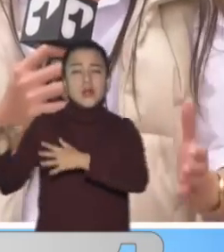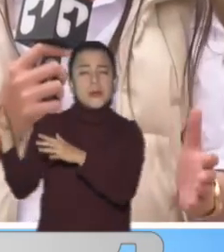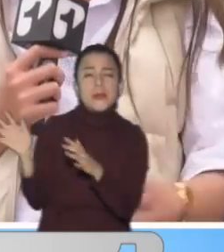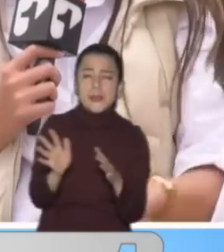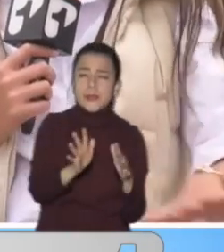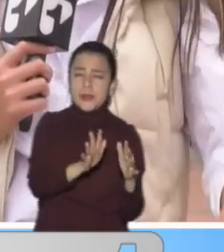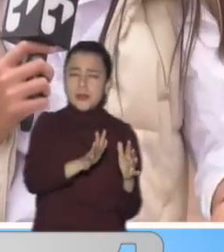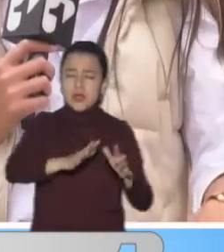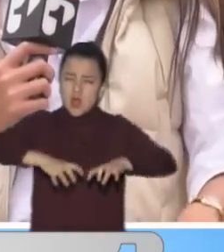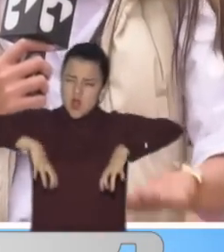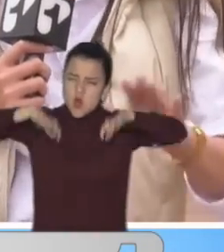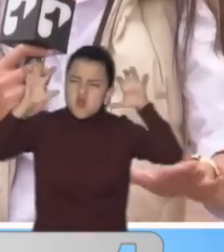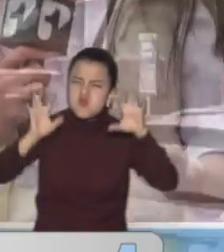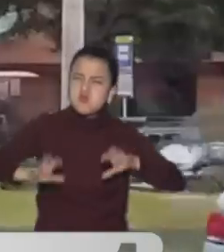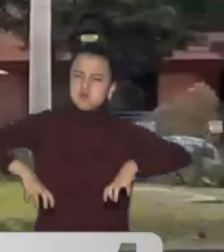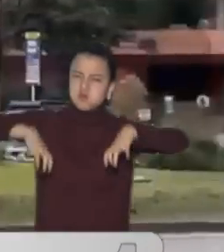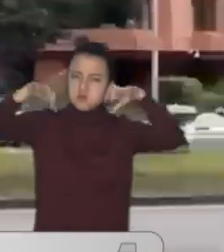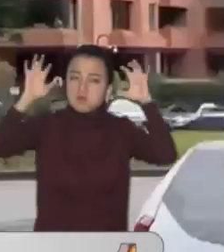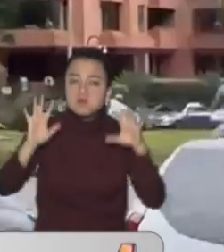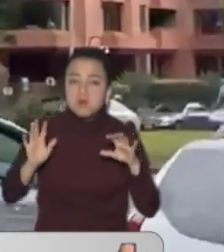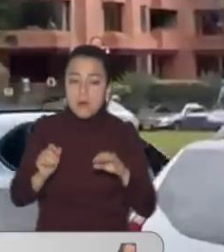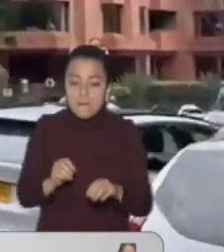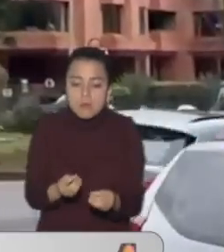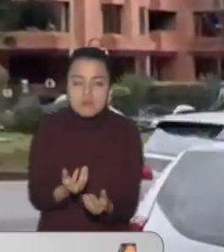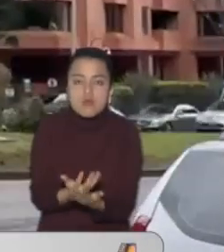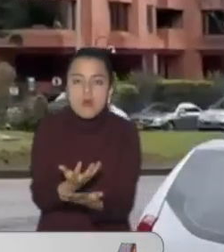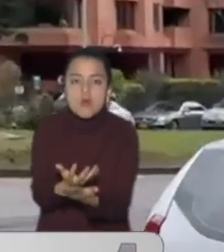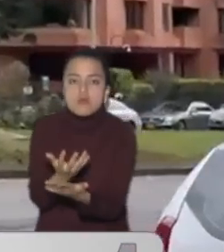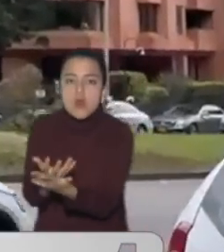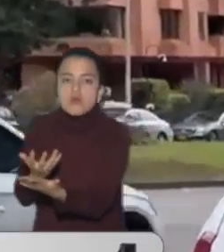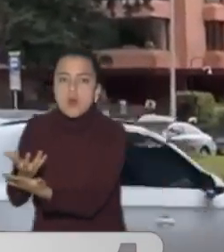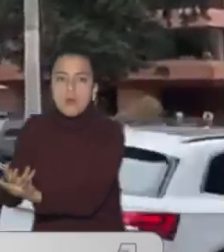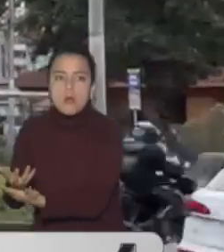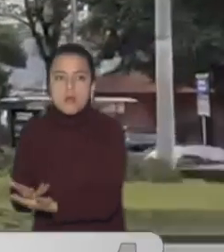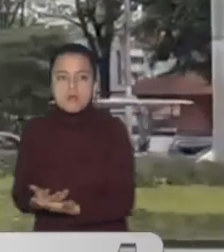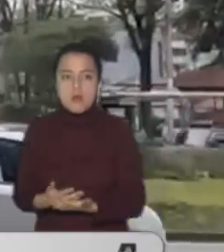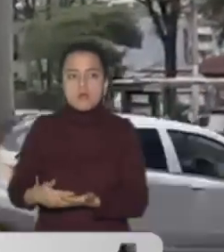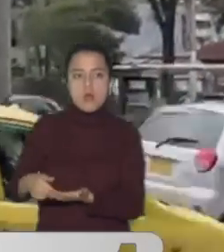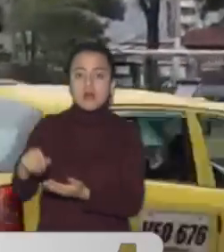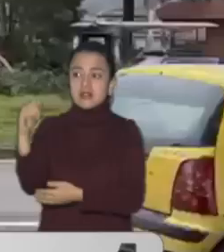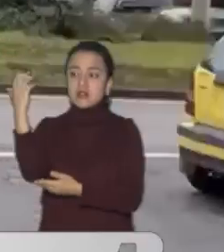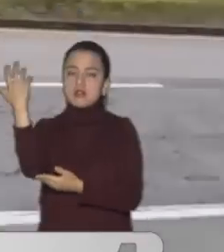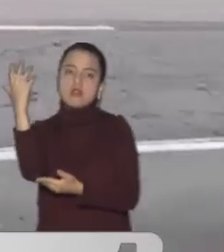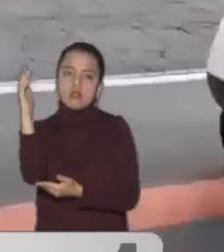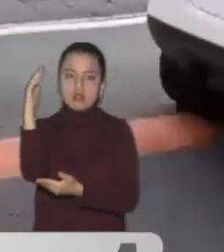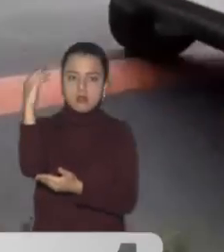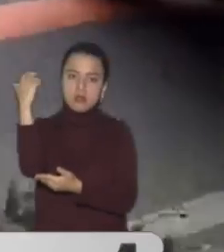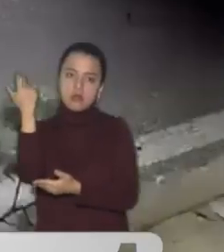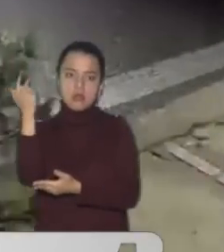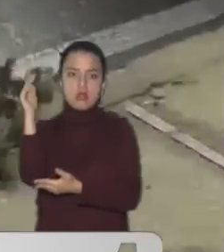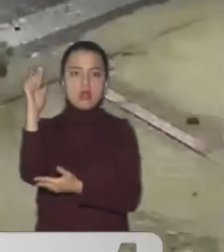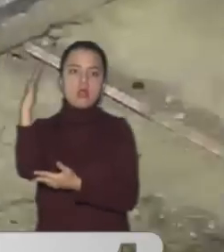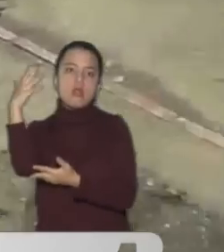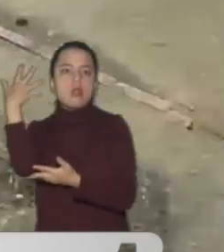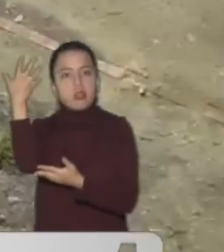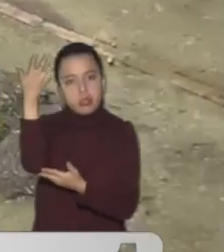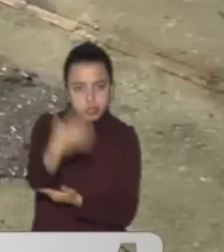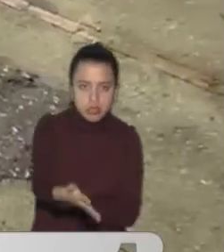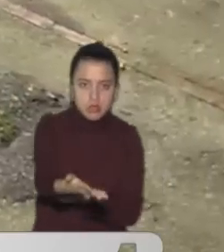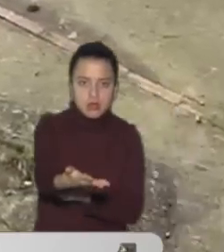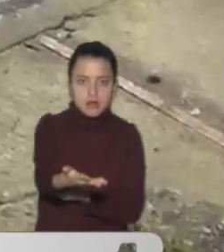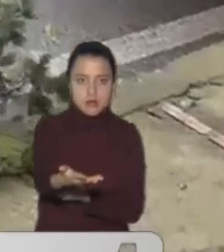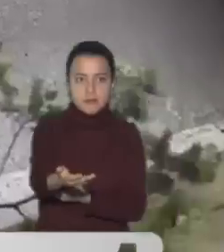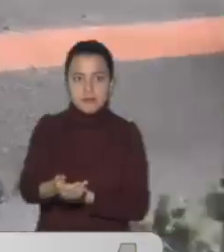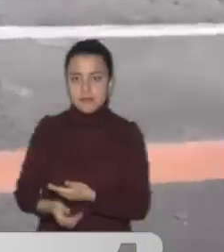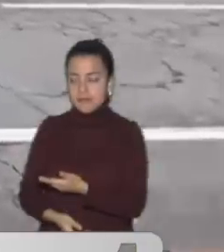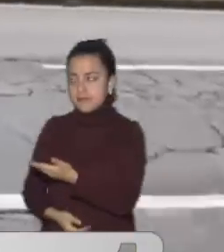han debilitado los suelos y esto ha causado que varios árboles caigan en medio de las vías. Pues uno de esos casos se presentó esta mañana